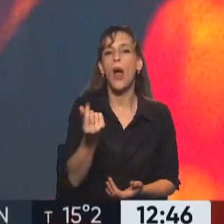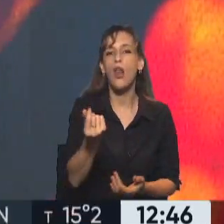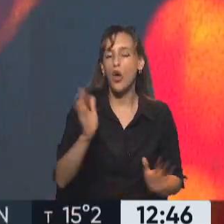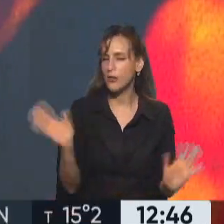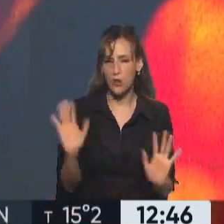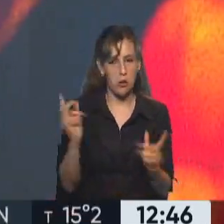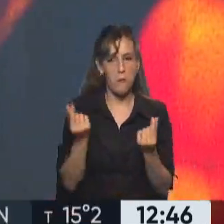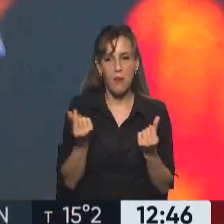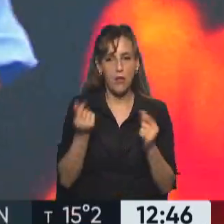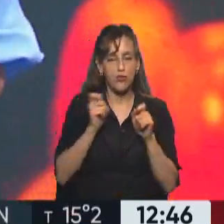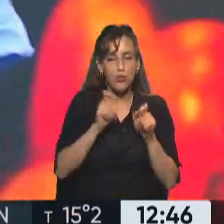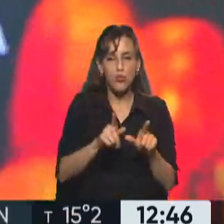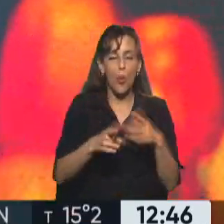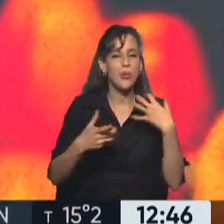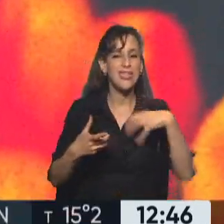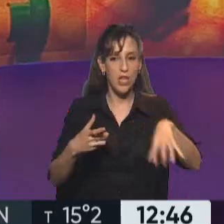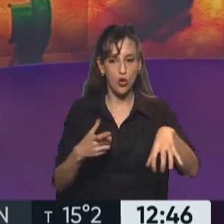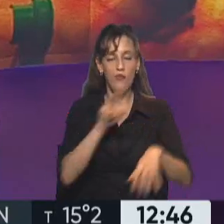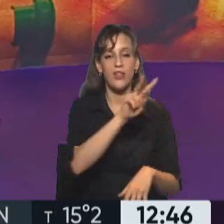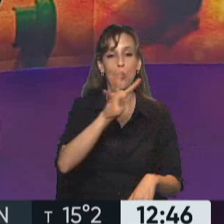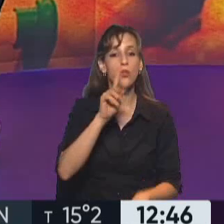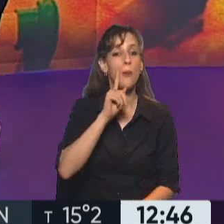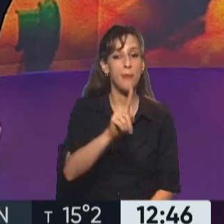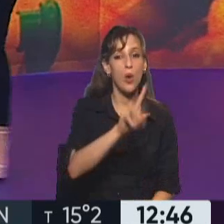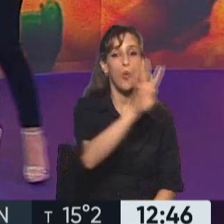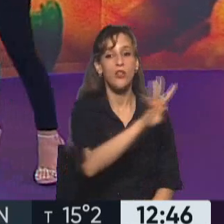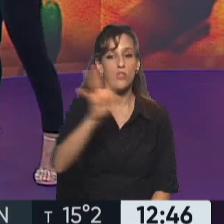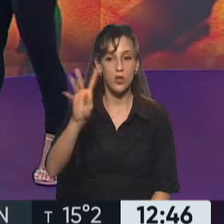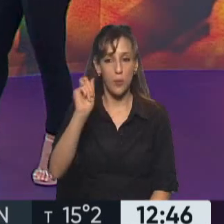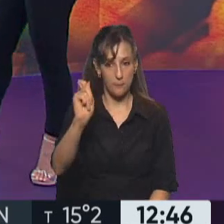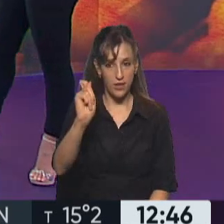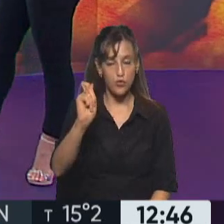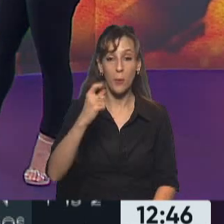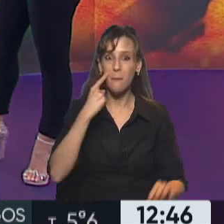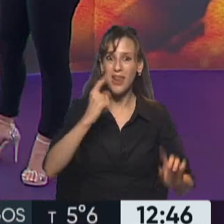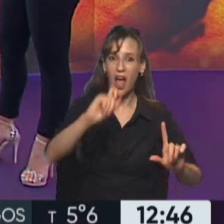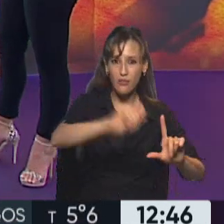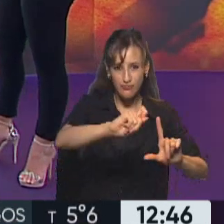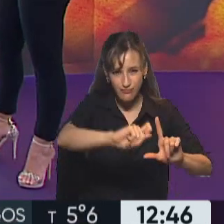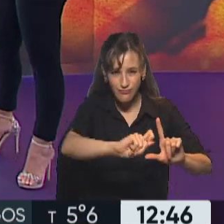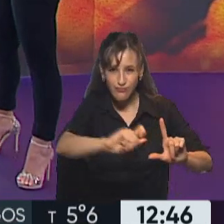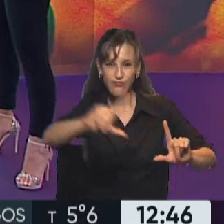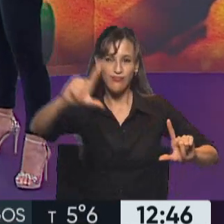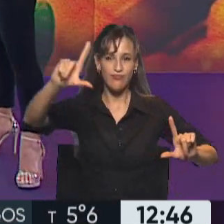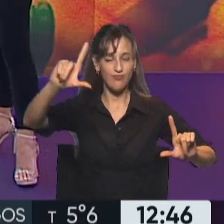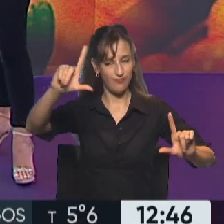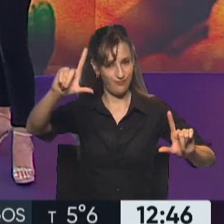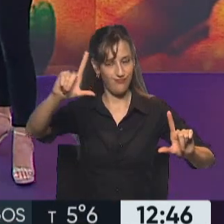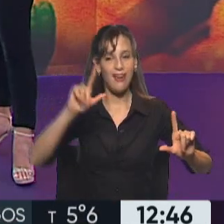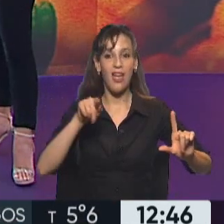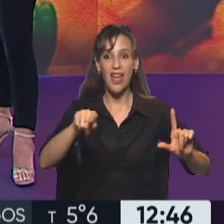sector. 24.400 pesos. ¿Ven esta curva? Digo, no hay que ser muy explicativos. Este